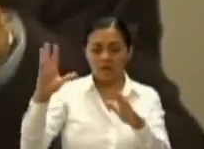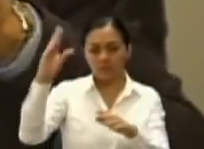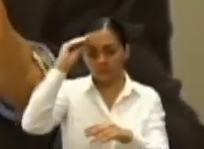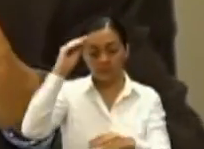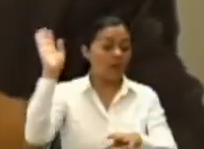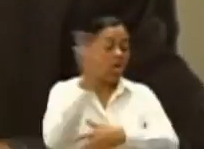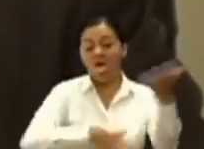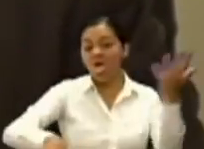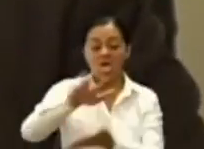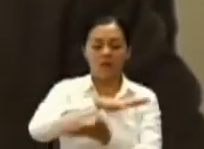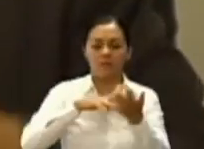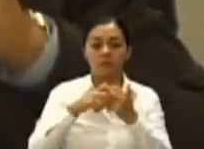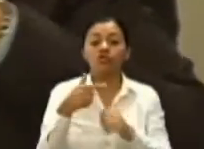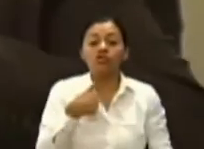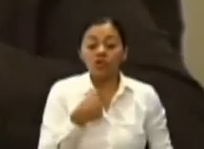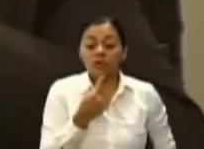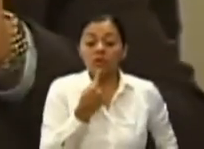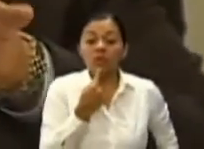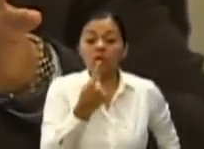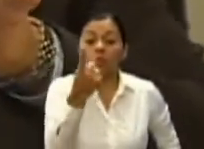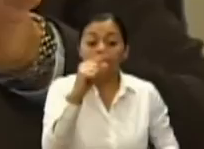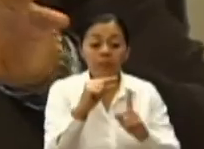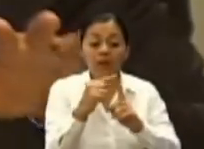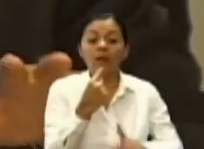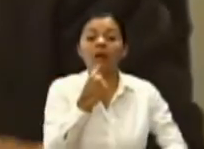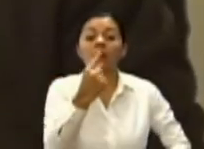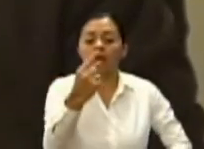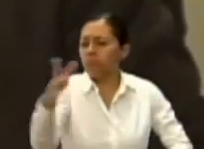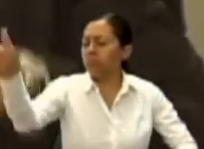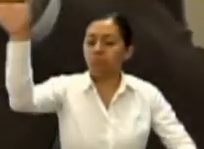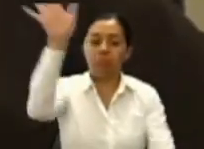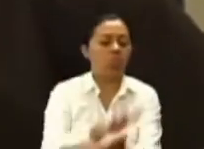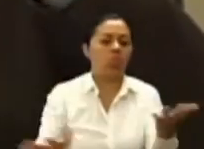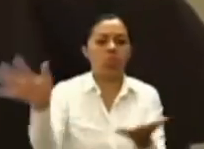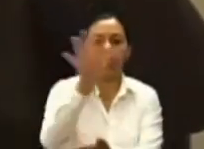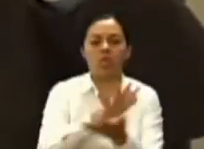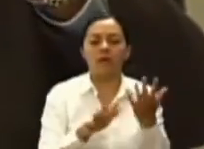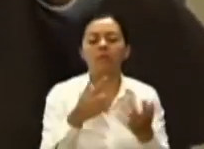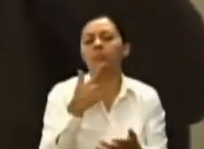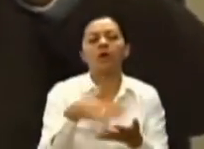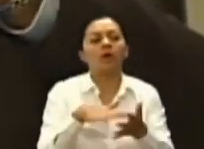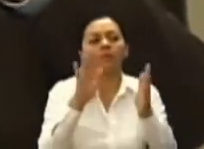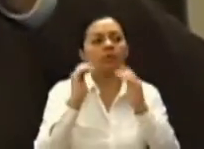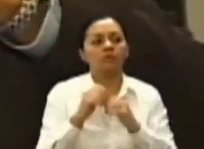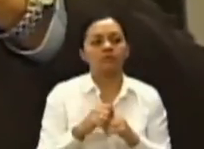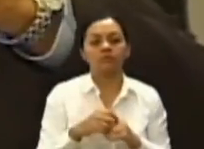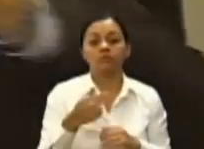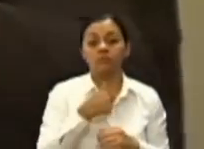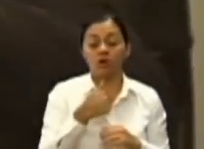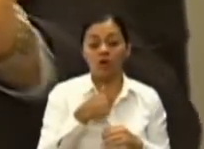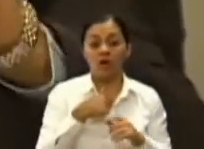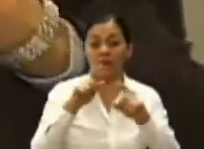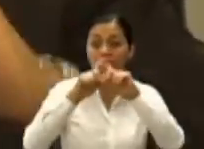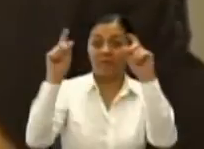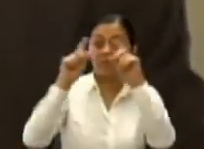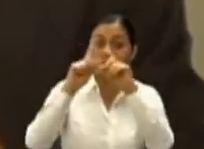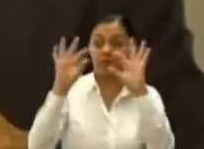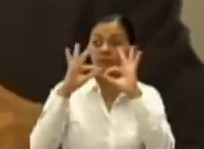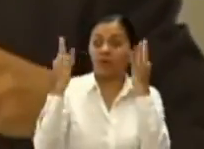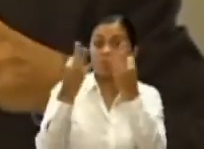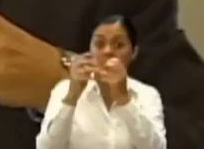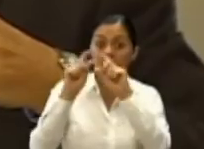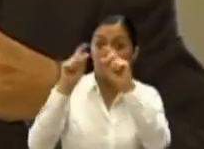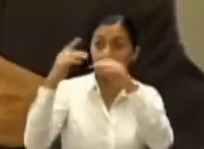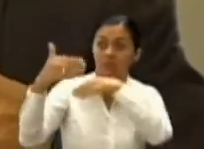cada yo digo hay que tergiversar la por ejemplo cuando dije que estoy contra la estructura familiar de la grande empresa correcta contra la familia